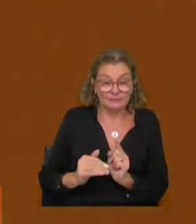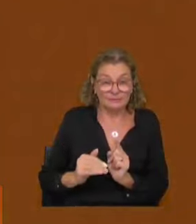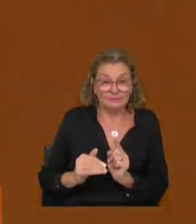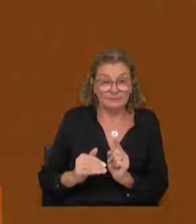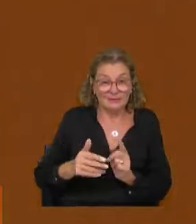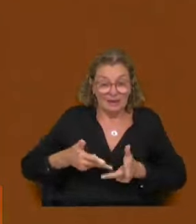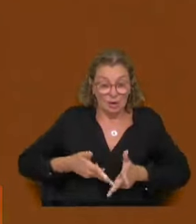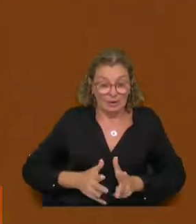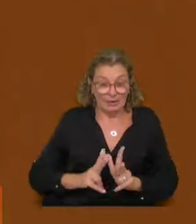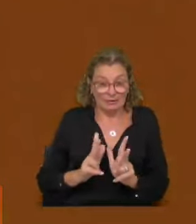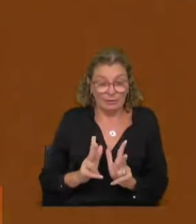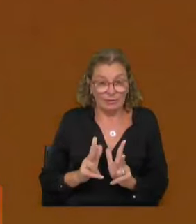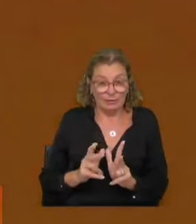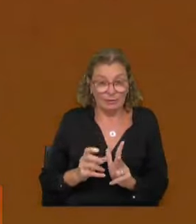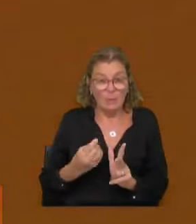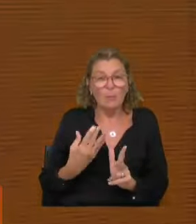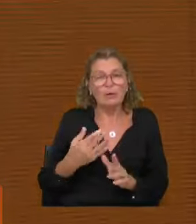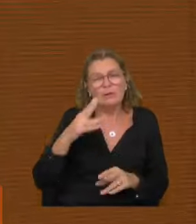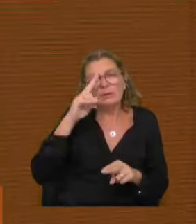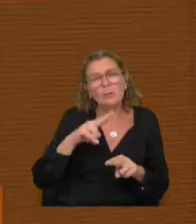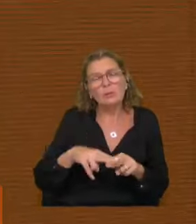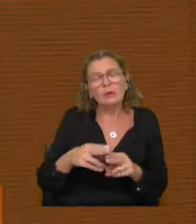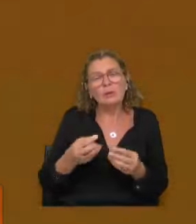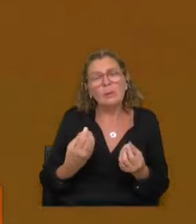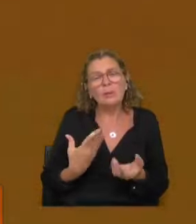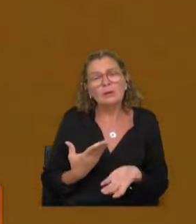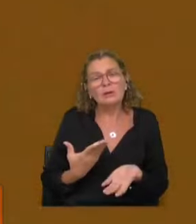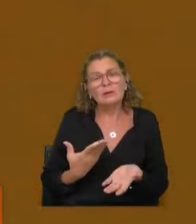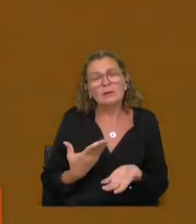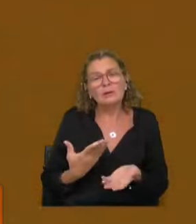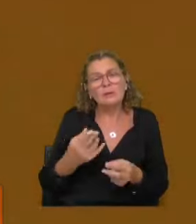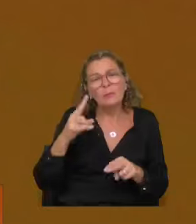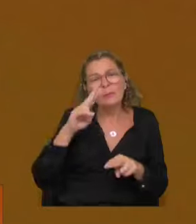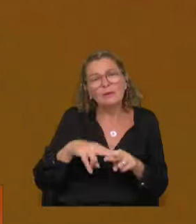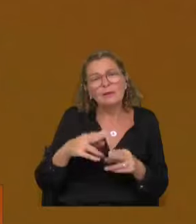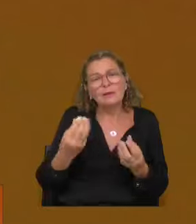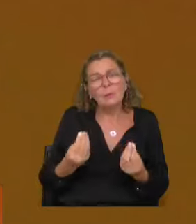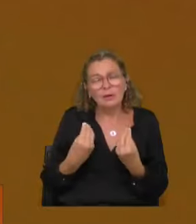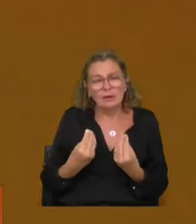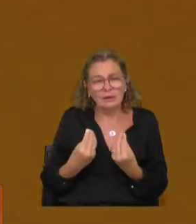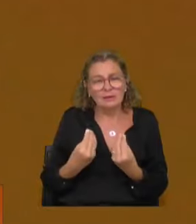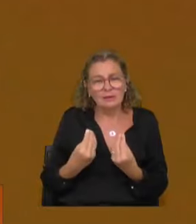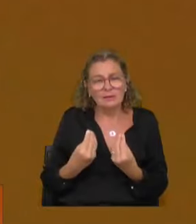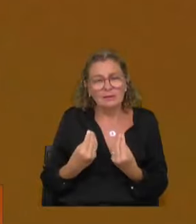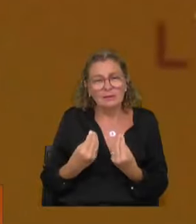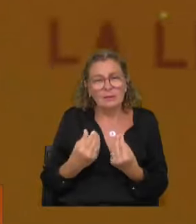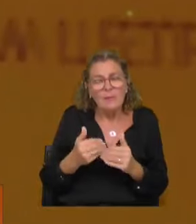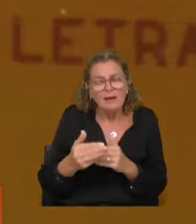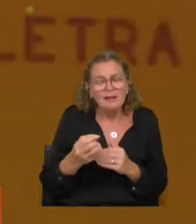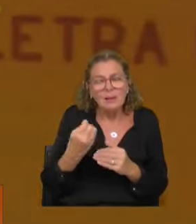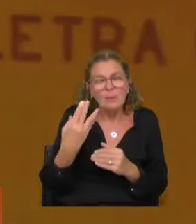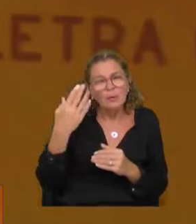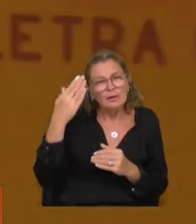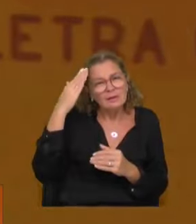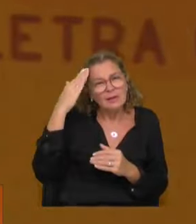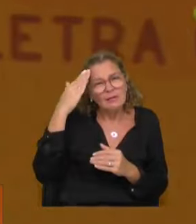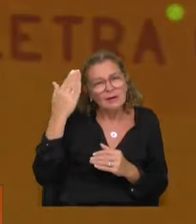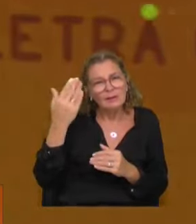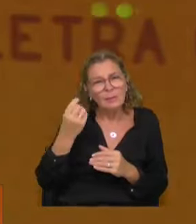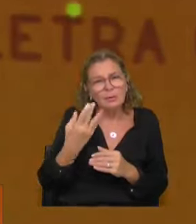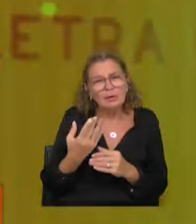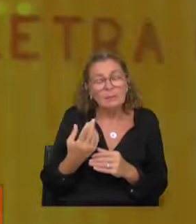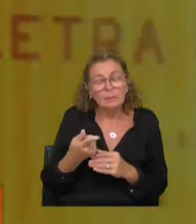natalidad Y por qué se está muriendo y por qué se está muriendo eso es lo que decimos y lo y y y más allá de Por qué se está muriendo de saber si esas causas pueden